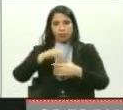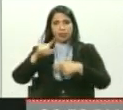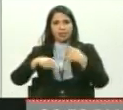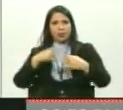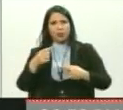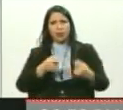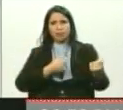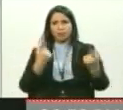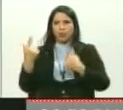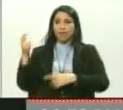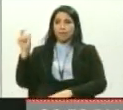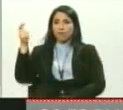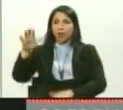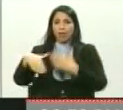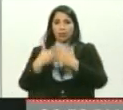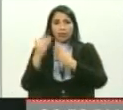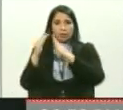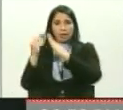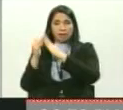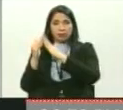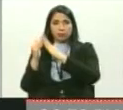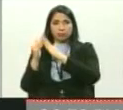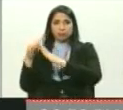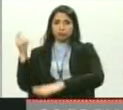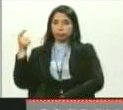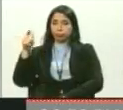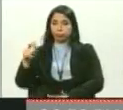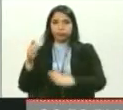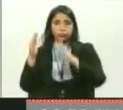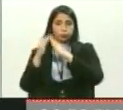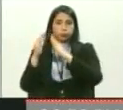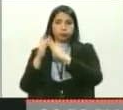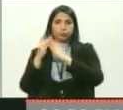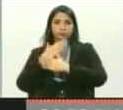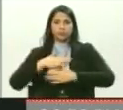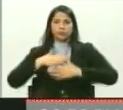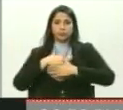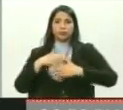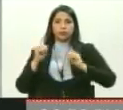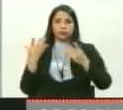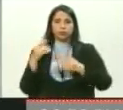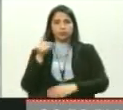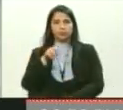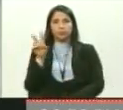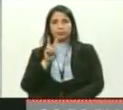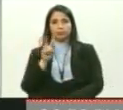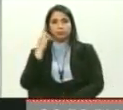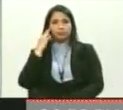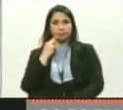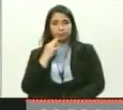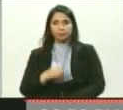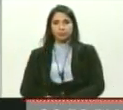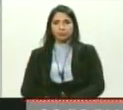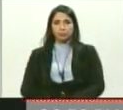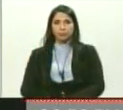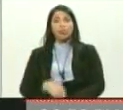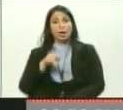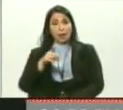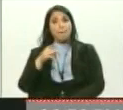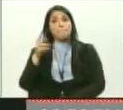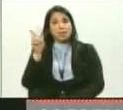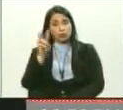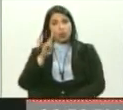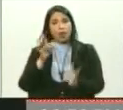llevan a su casa, a la puerta de su casa, se llevan sanos y salvos. Esa es la Venezuela bolivariana, esa es la Venezuela de Cristo